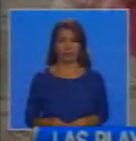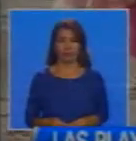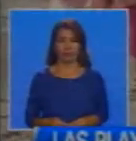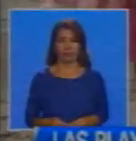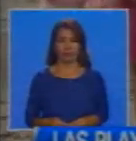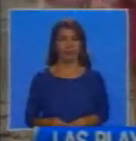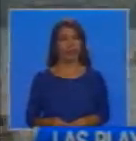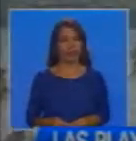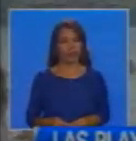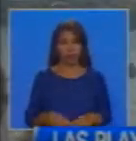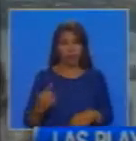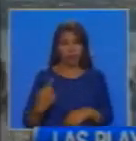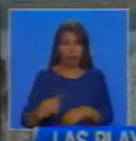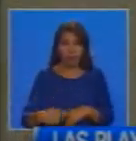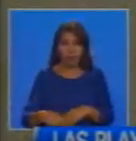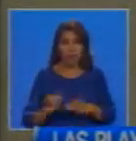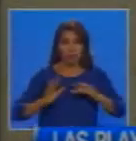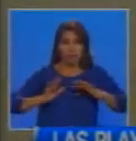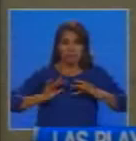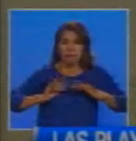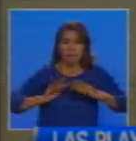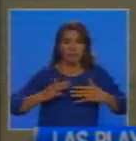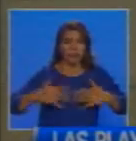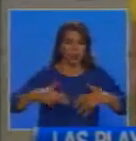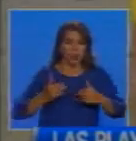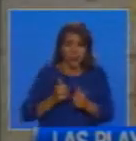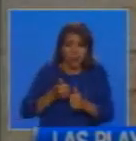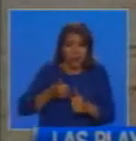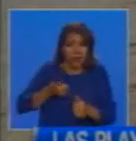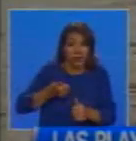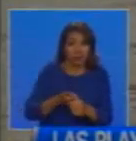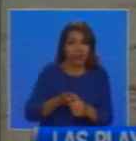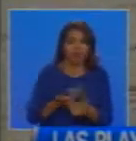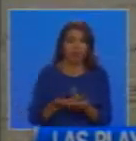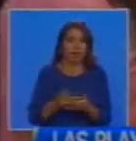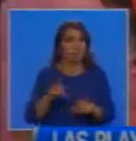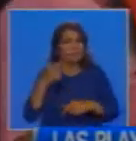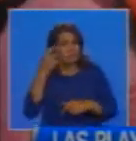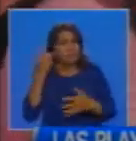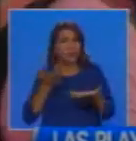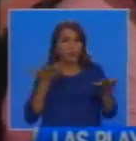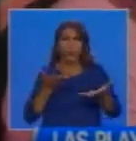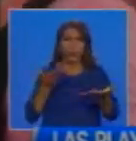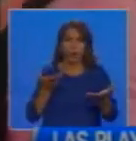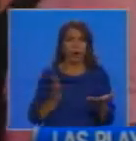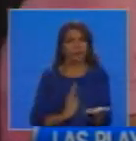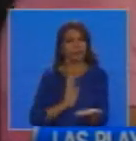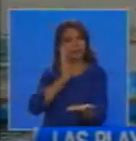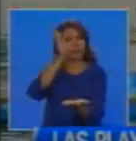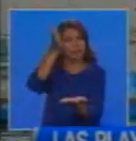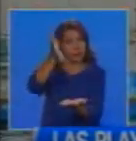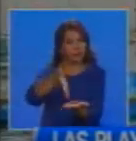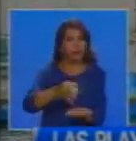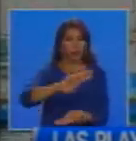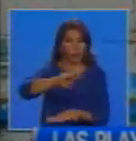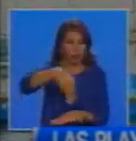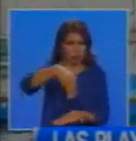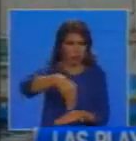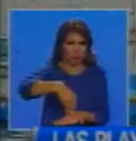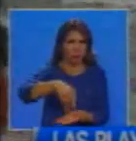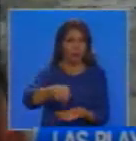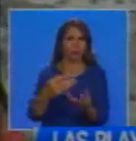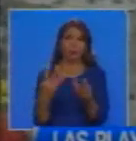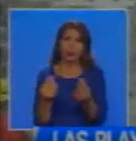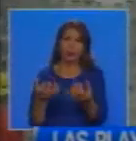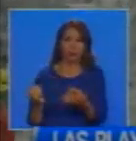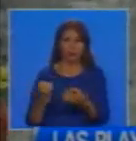Con un feriado cada vez más cercano, una buena alternativa para disfrutar de uno de los rincones más cálidos del país es Manabí, con su gran